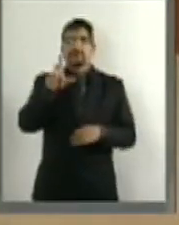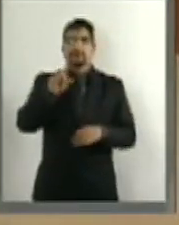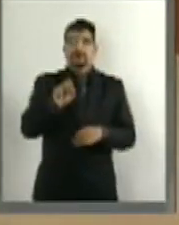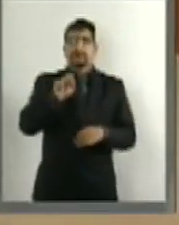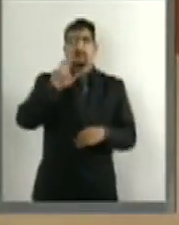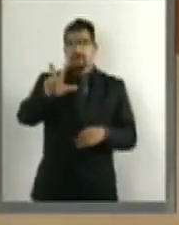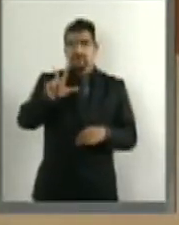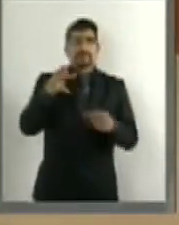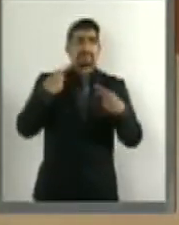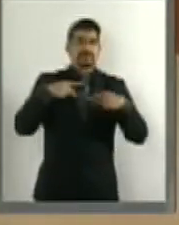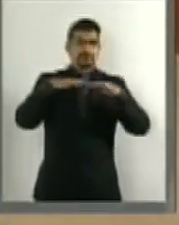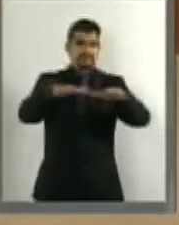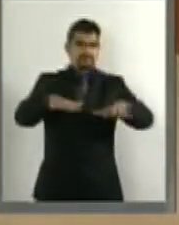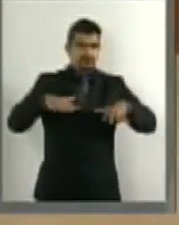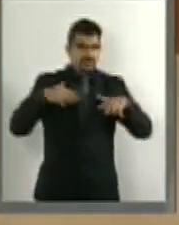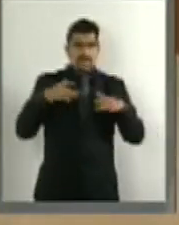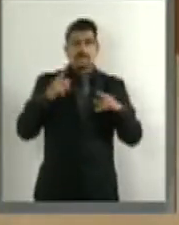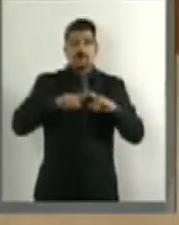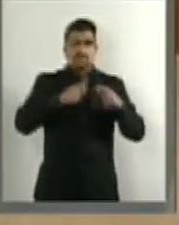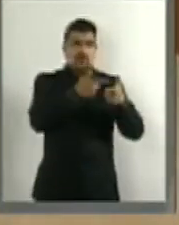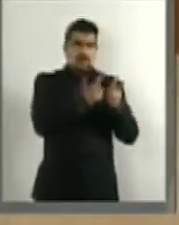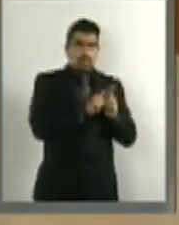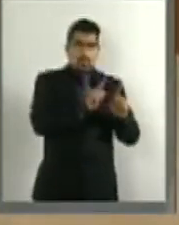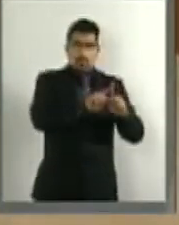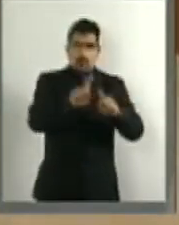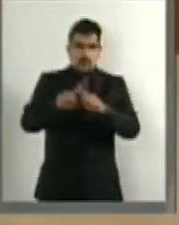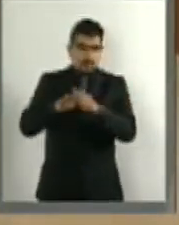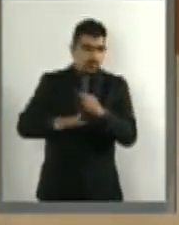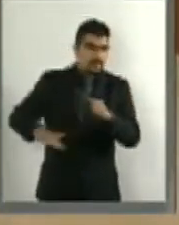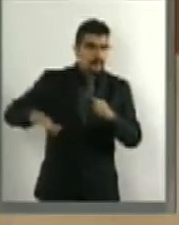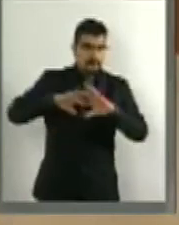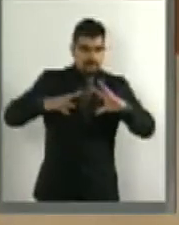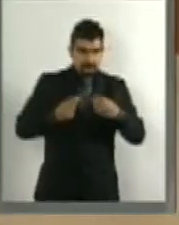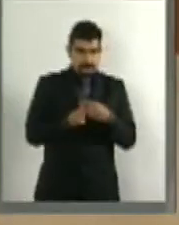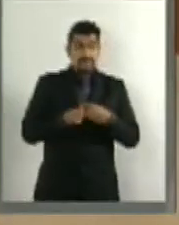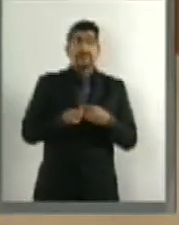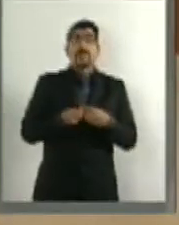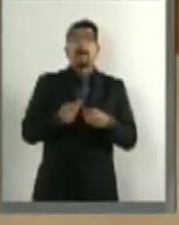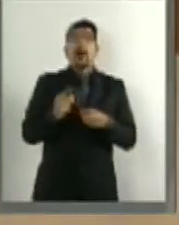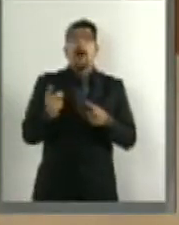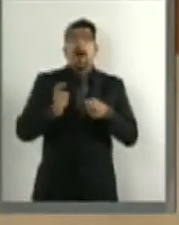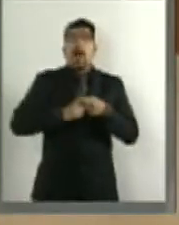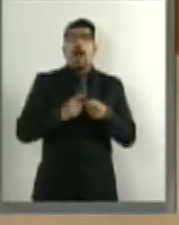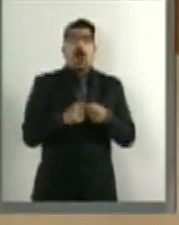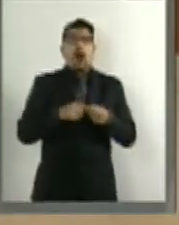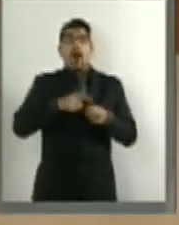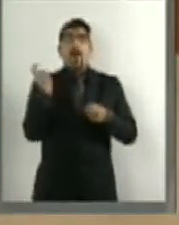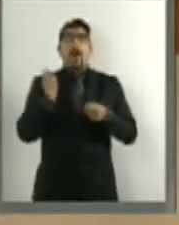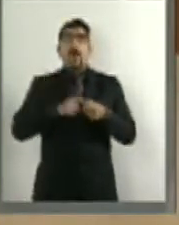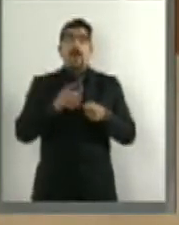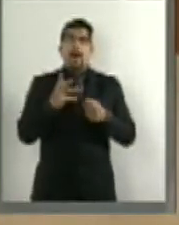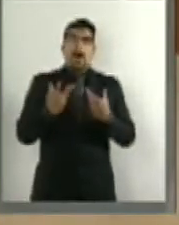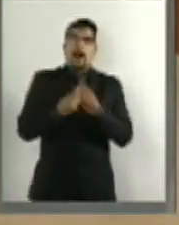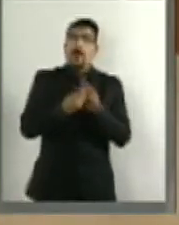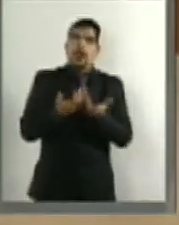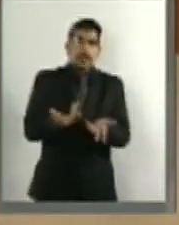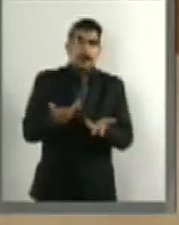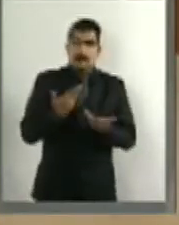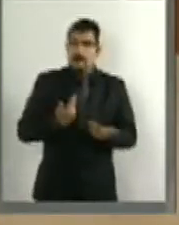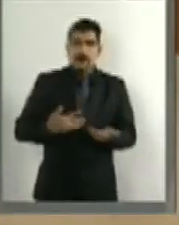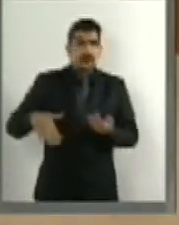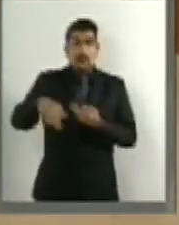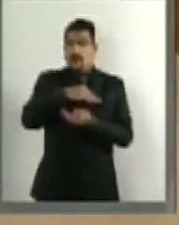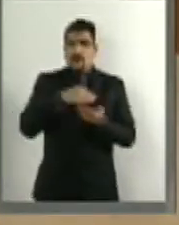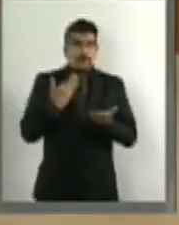128 legisladores y todos los partidos políticos. Si no participan todos, es obvio que no podremos